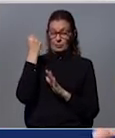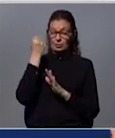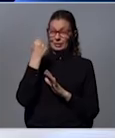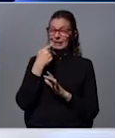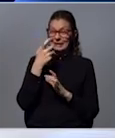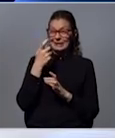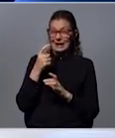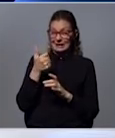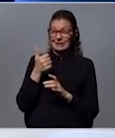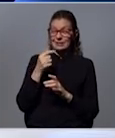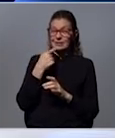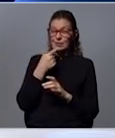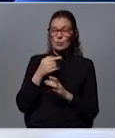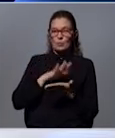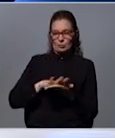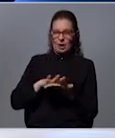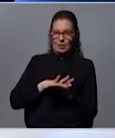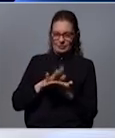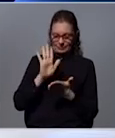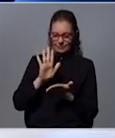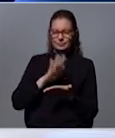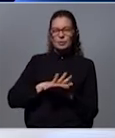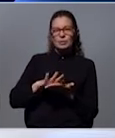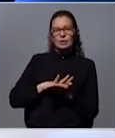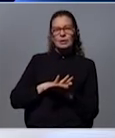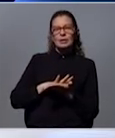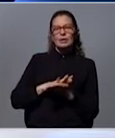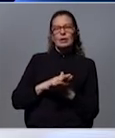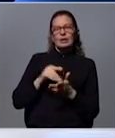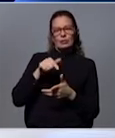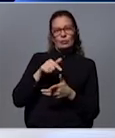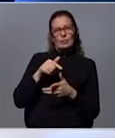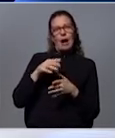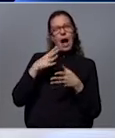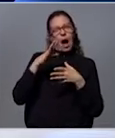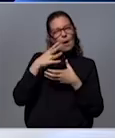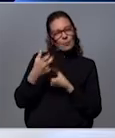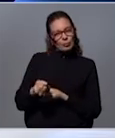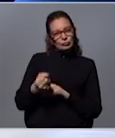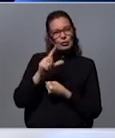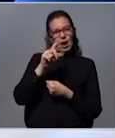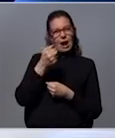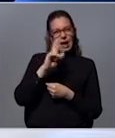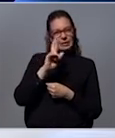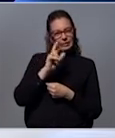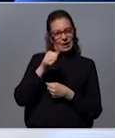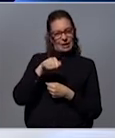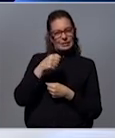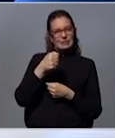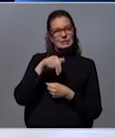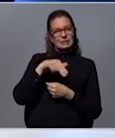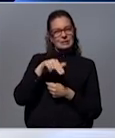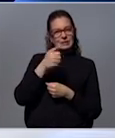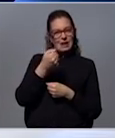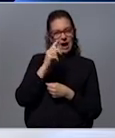repasaron por tiempo partamos de una base la iniciativa fue de jorge larrañaga trabajamos con él el